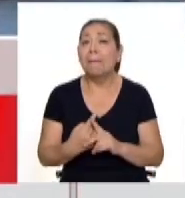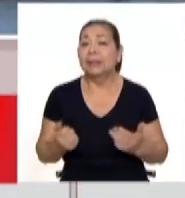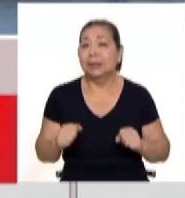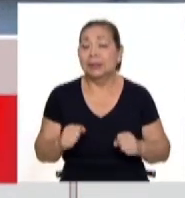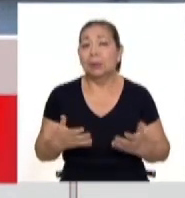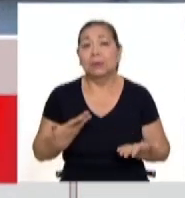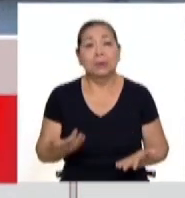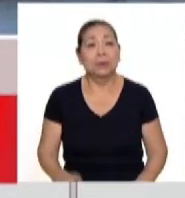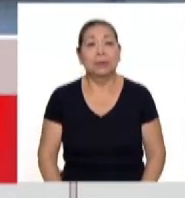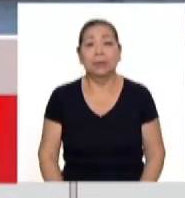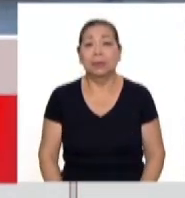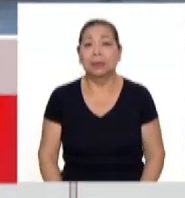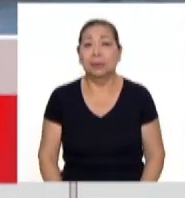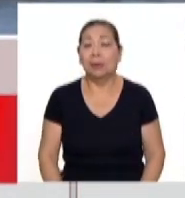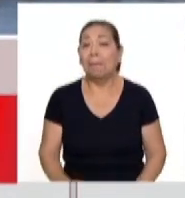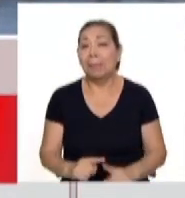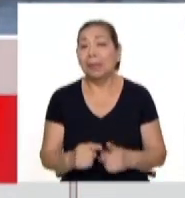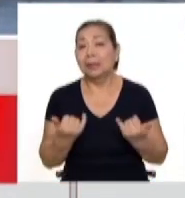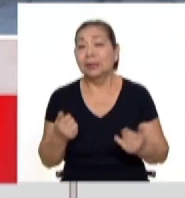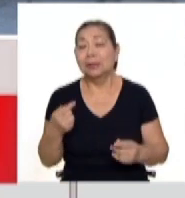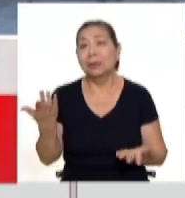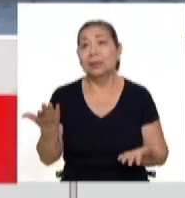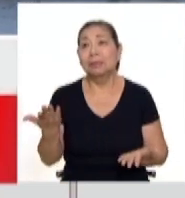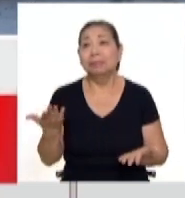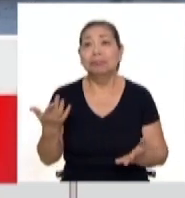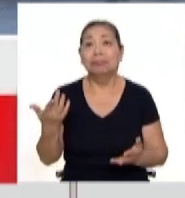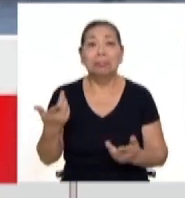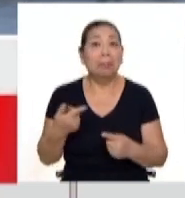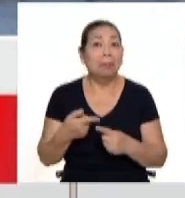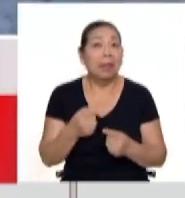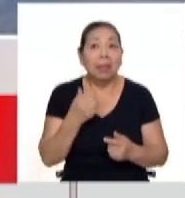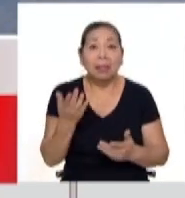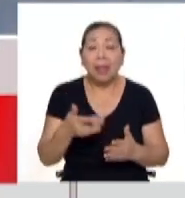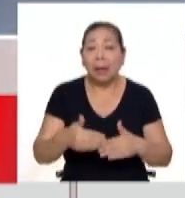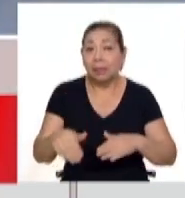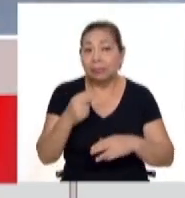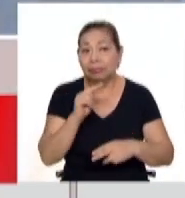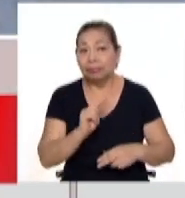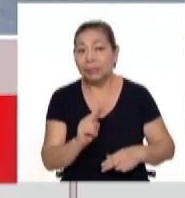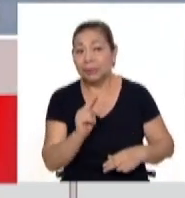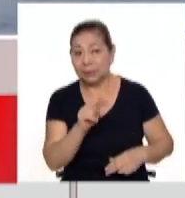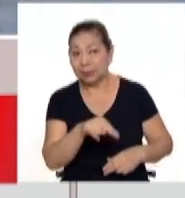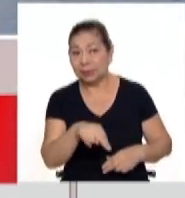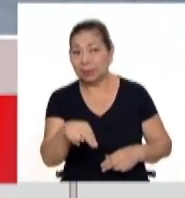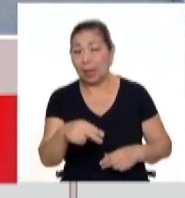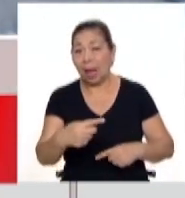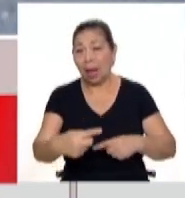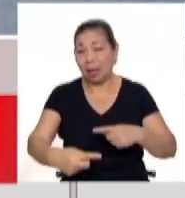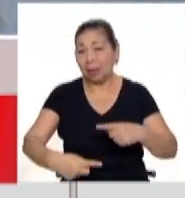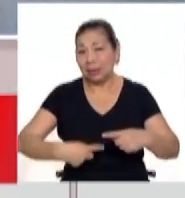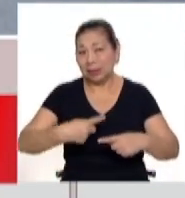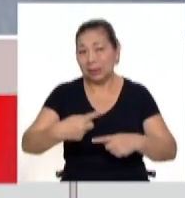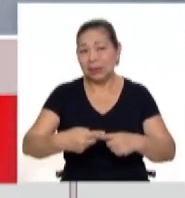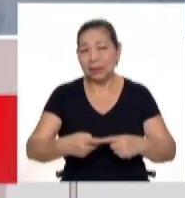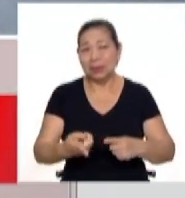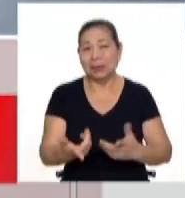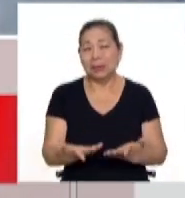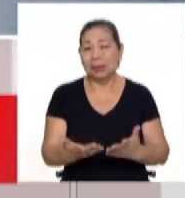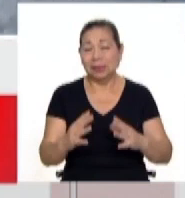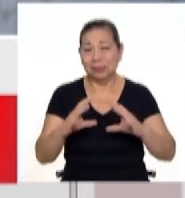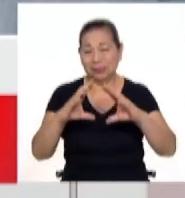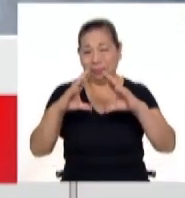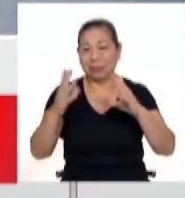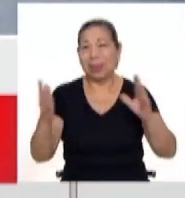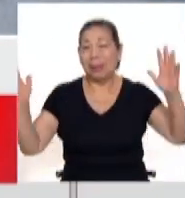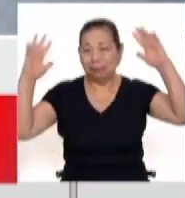que pues finalmente sea blanco de estos ataques. En la vía vemos los restos del neumático y del forro de esta